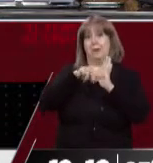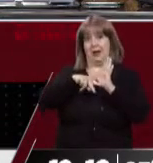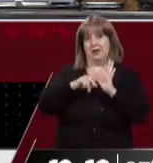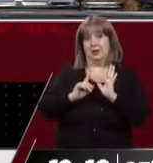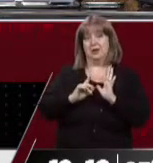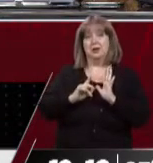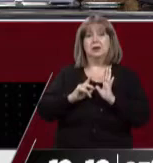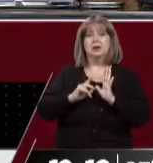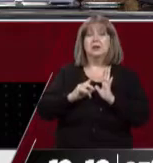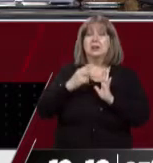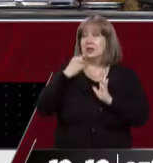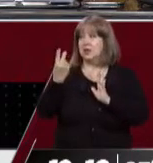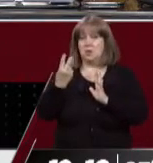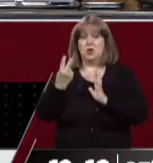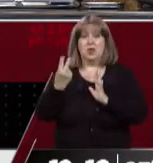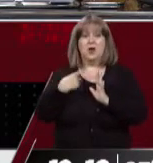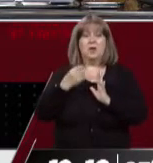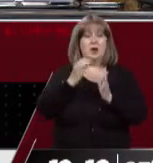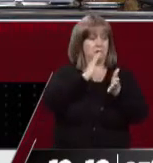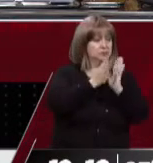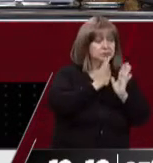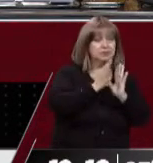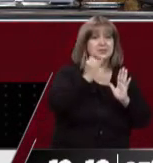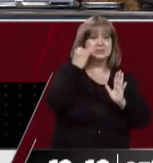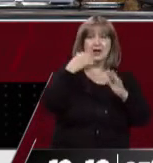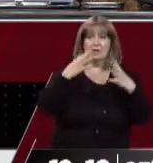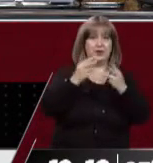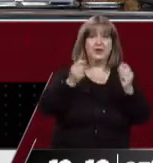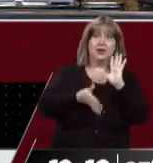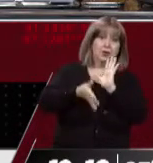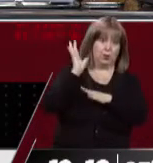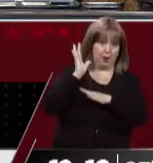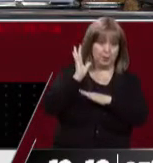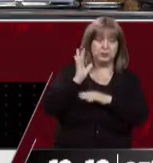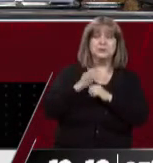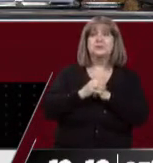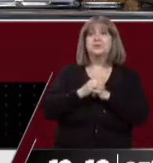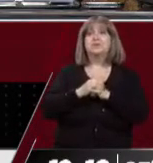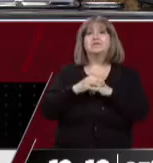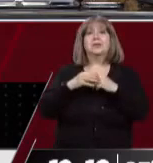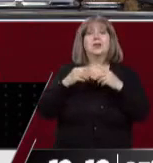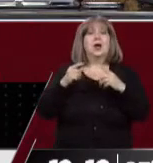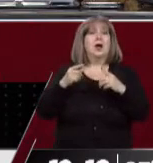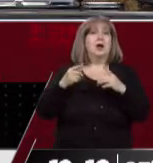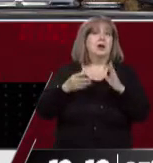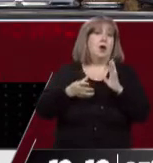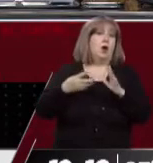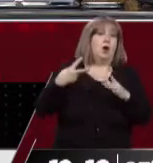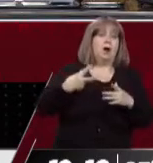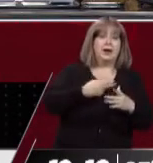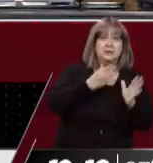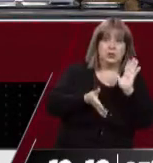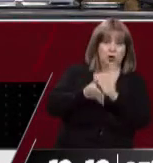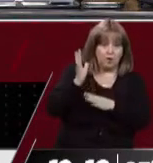Siempre dijimos, bueno, terminamos las quimioterapias y nos vamos. Terminamos las quimioterapias, operamos y nos vamos. Y